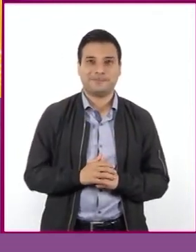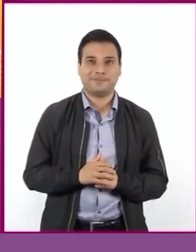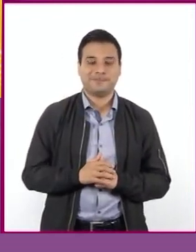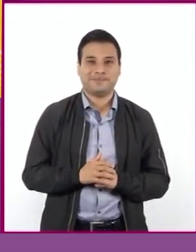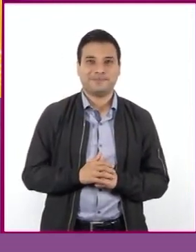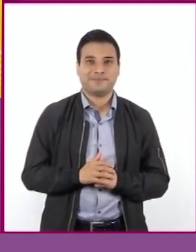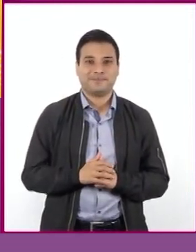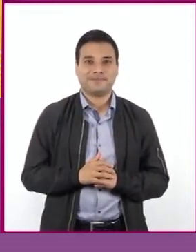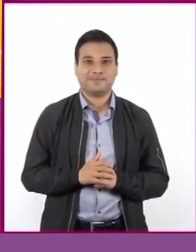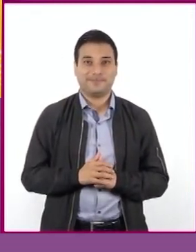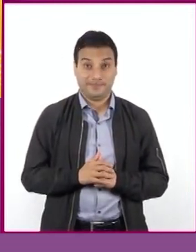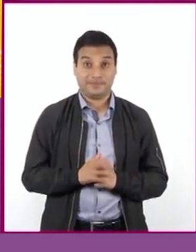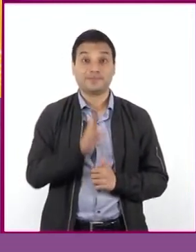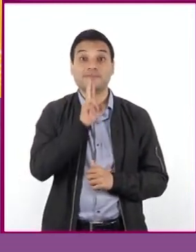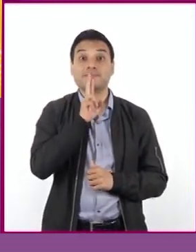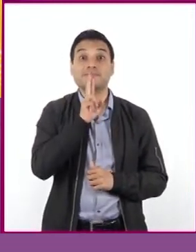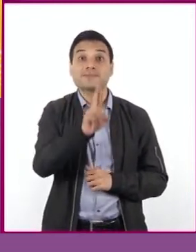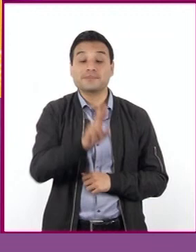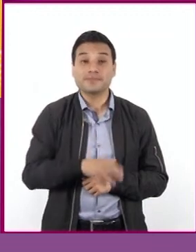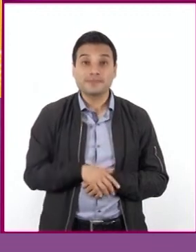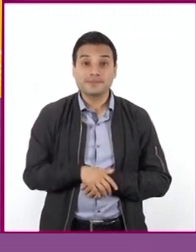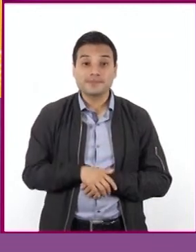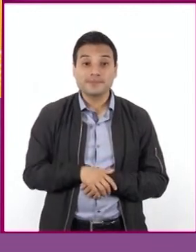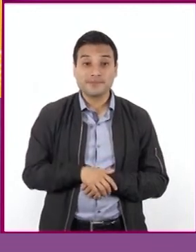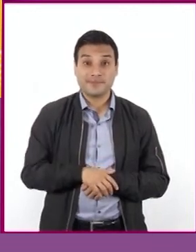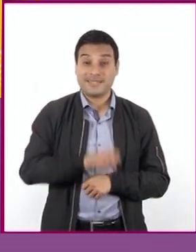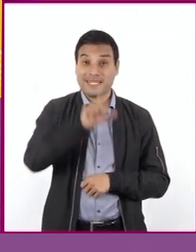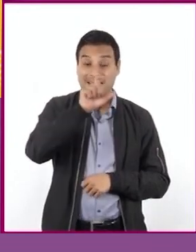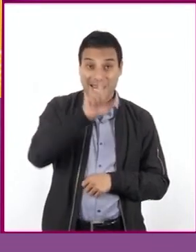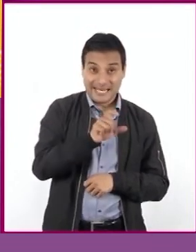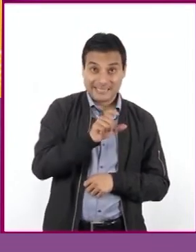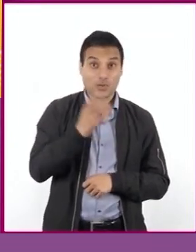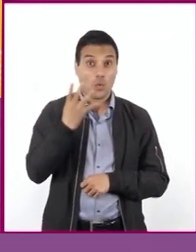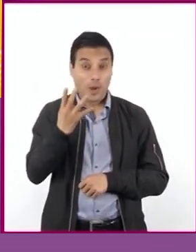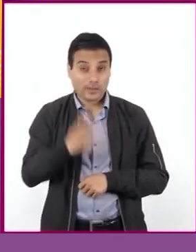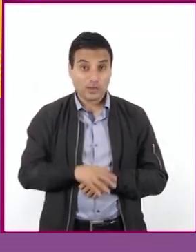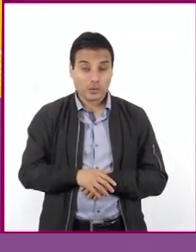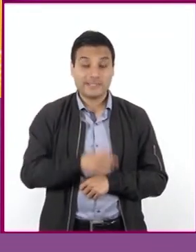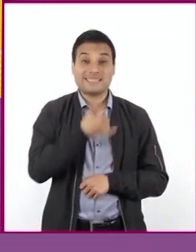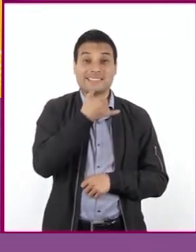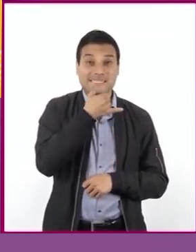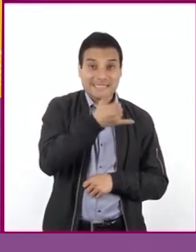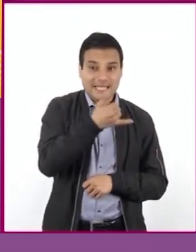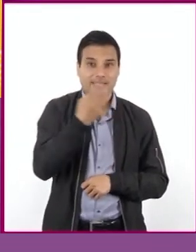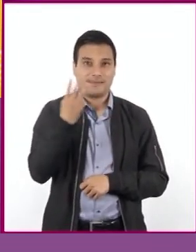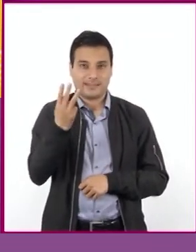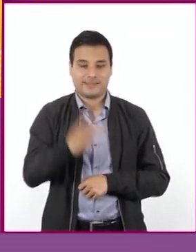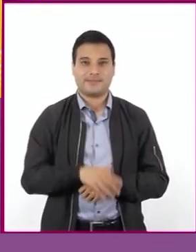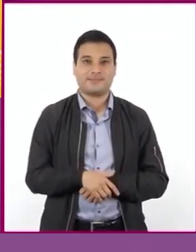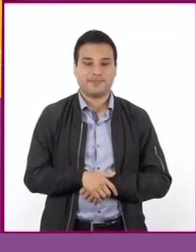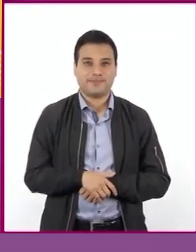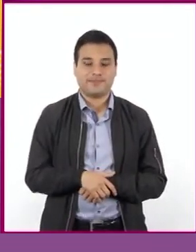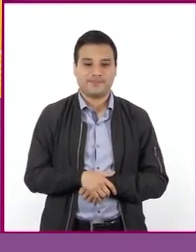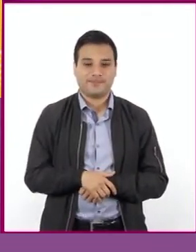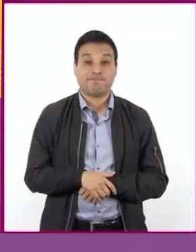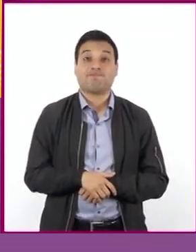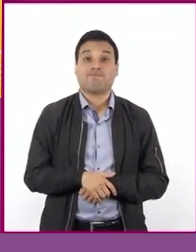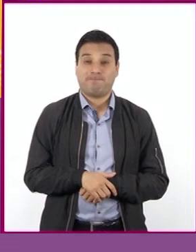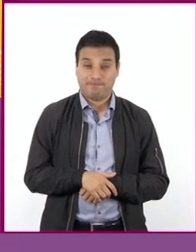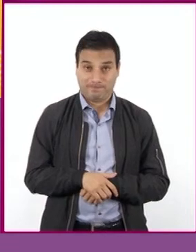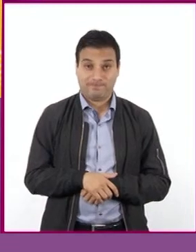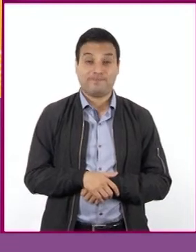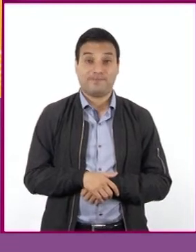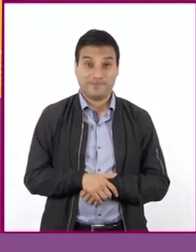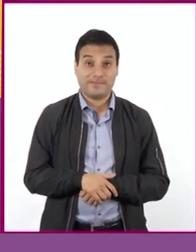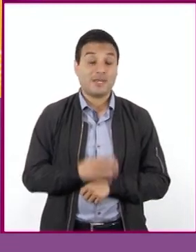La solución del sistema es x igual a 4, y igual a 3. Por lo tanto, en el garage